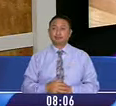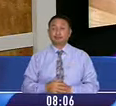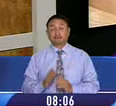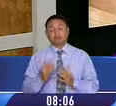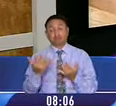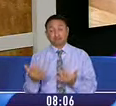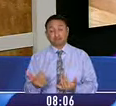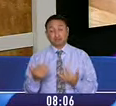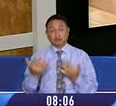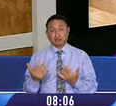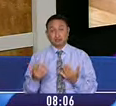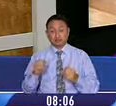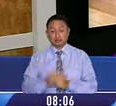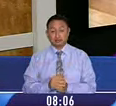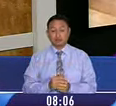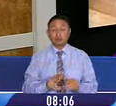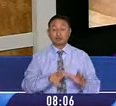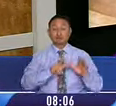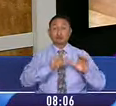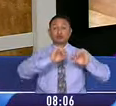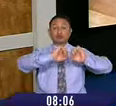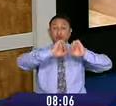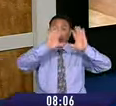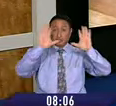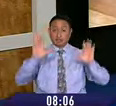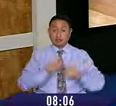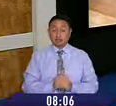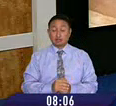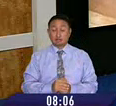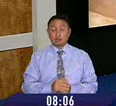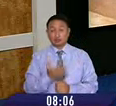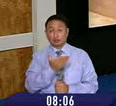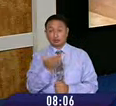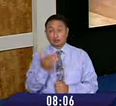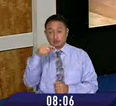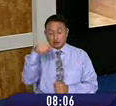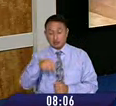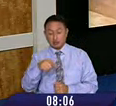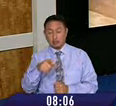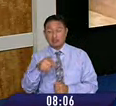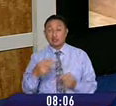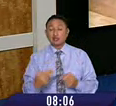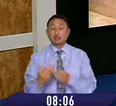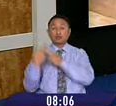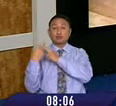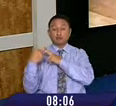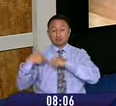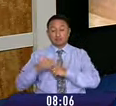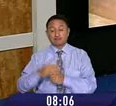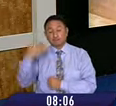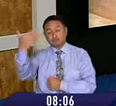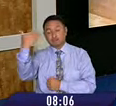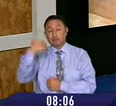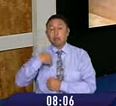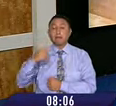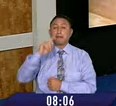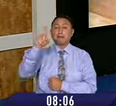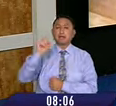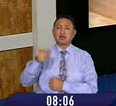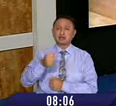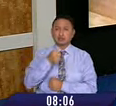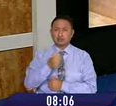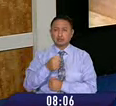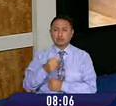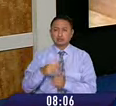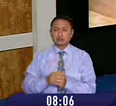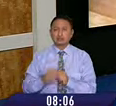Expectantes, Adriana Rojas, 8:06 de la mañana. Usted está en la misión de entrevistar al alcalde, preguntarle cómo